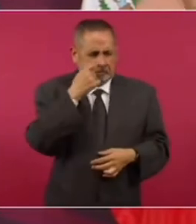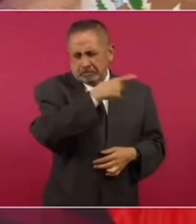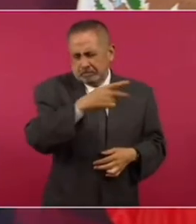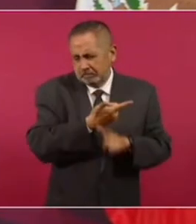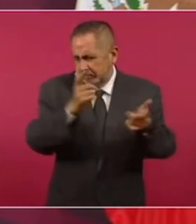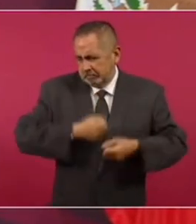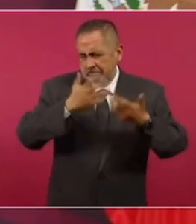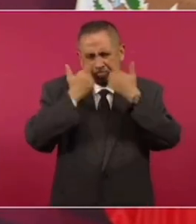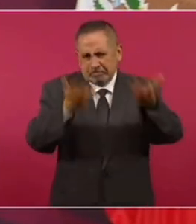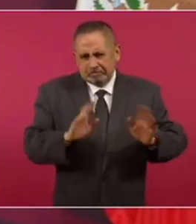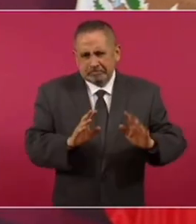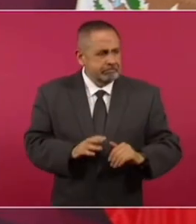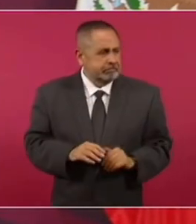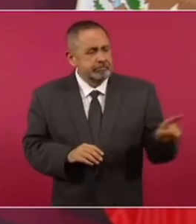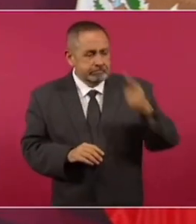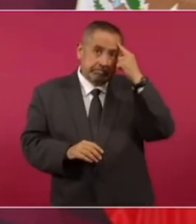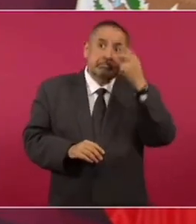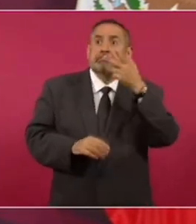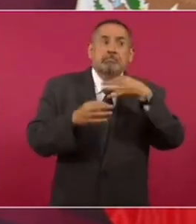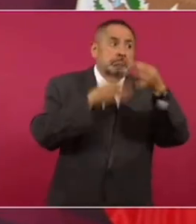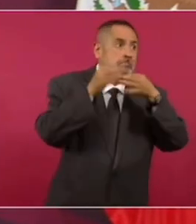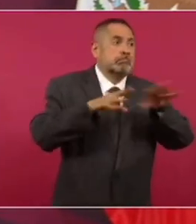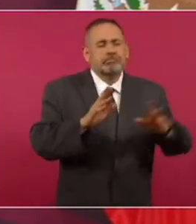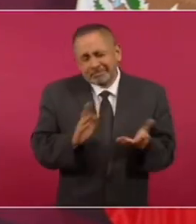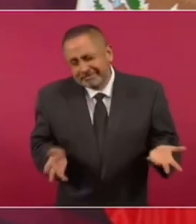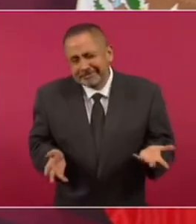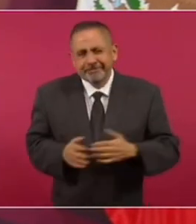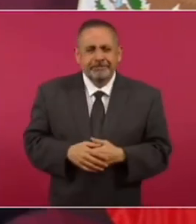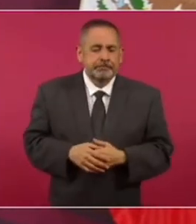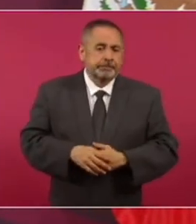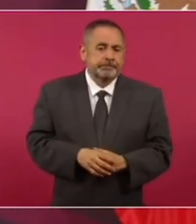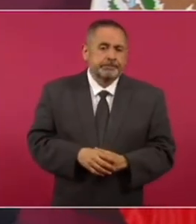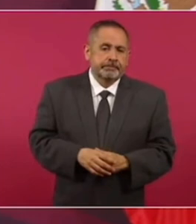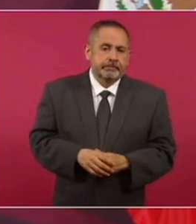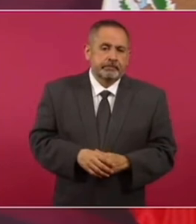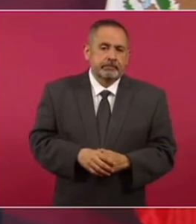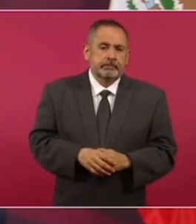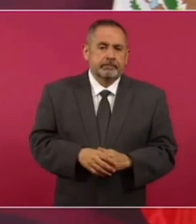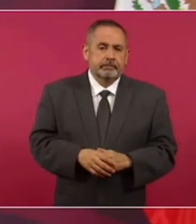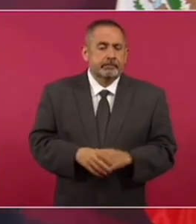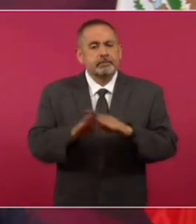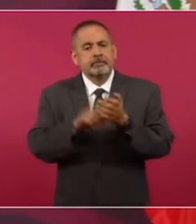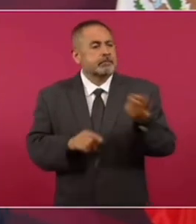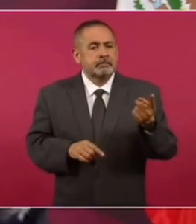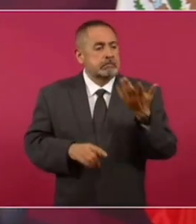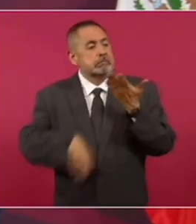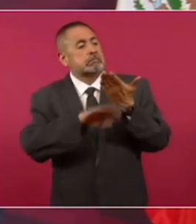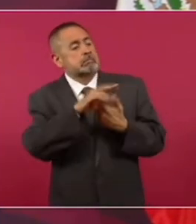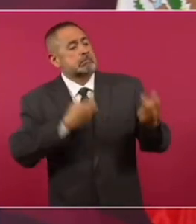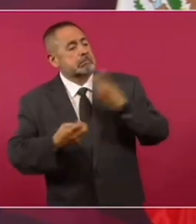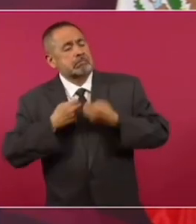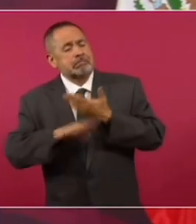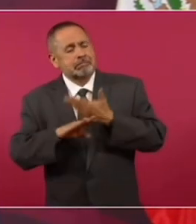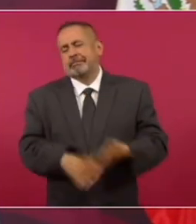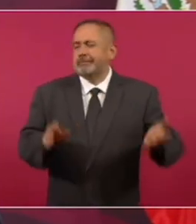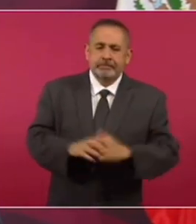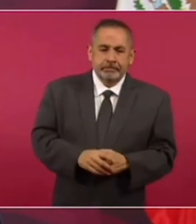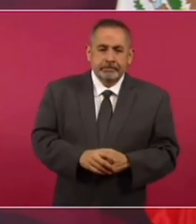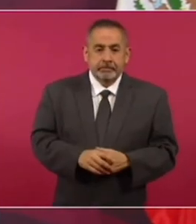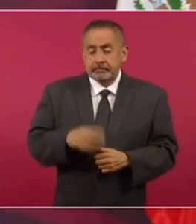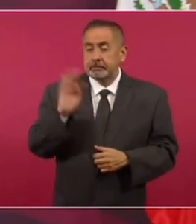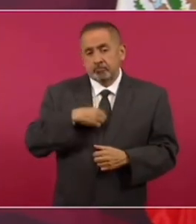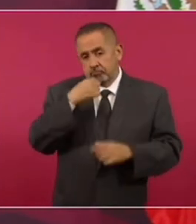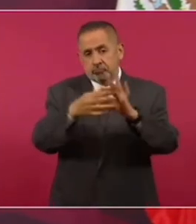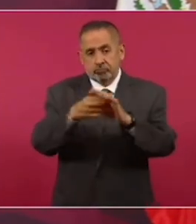decir lo que consideren que es noticia, pero como solo es para atacarnos, si les digo